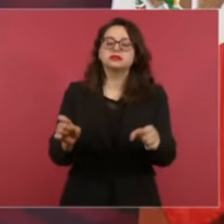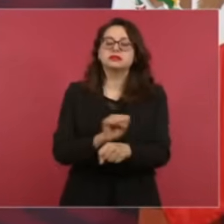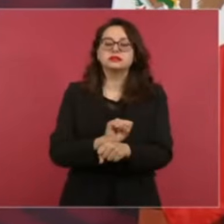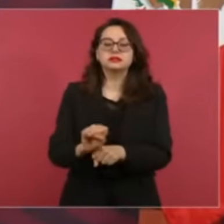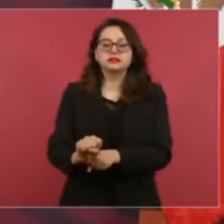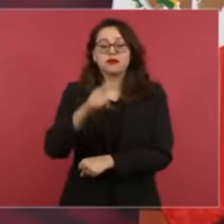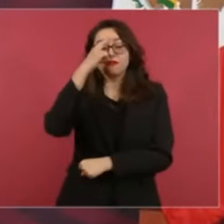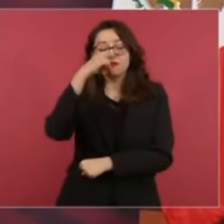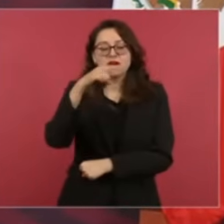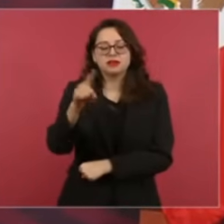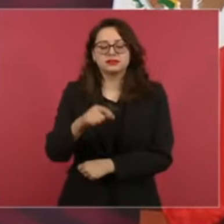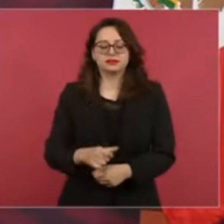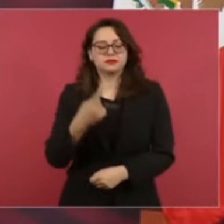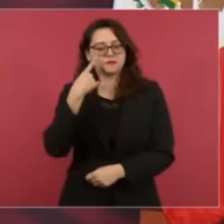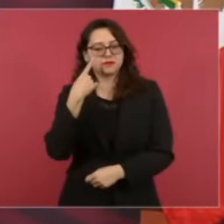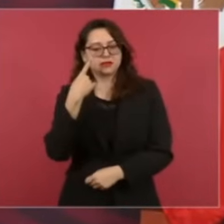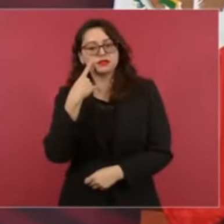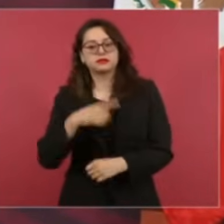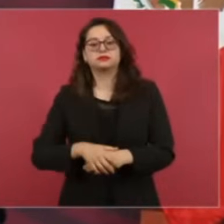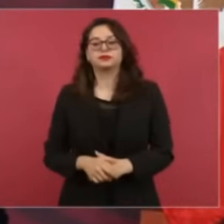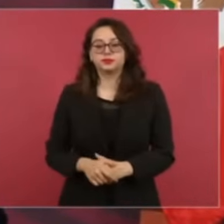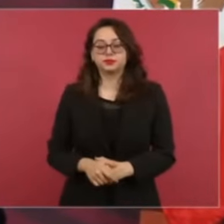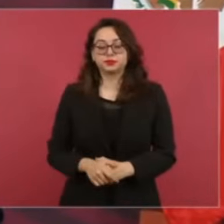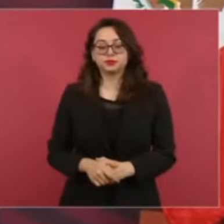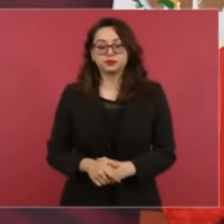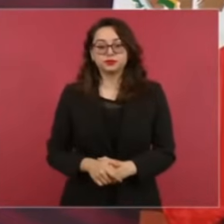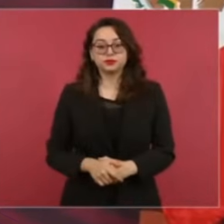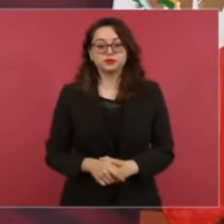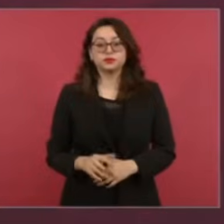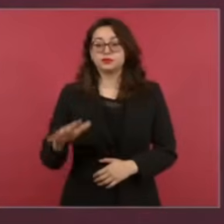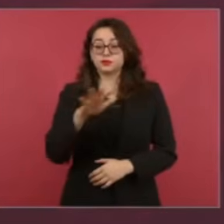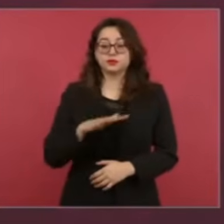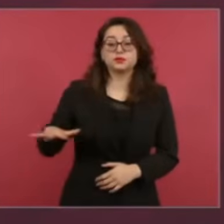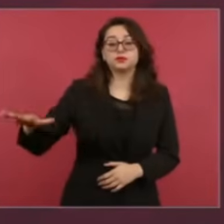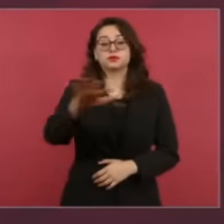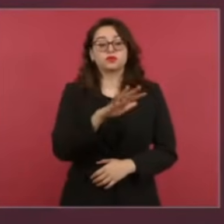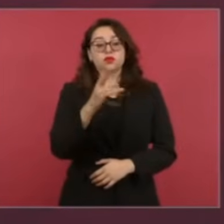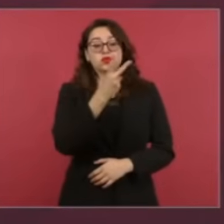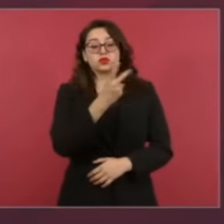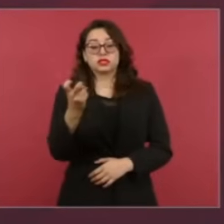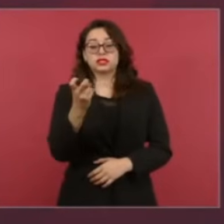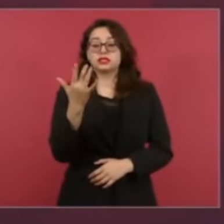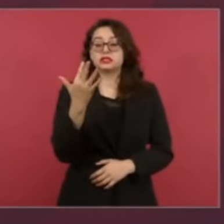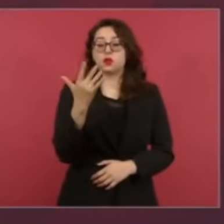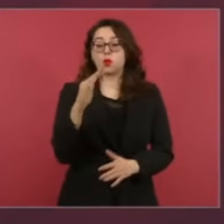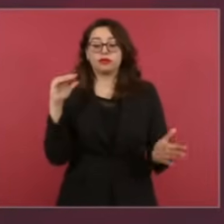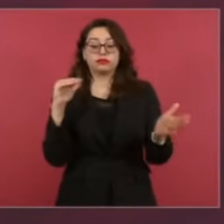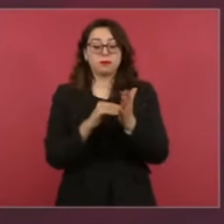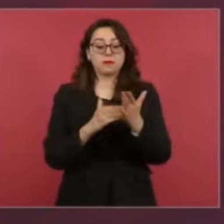Estamos pensando que hay 250 mil hogares afectados, 250 mil familias